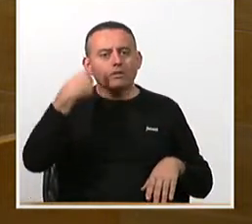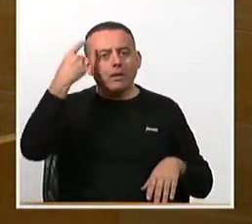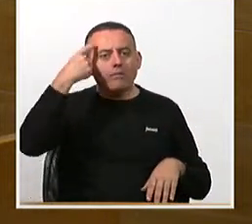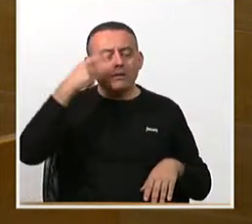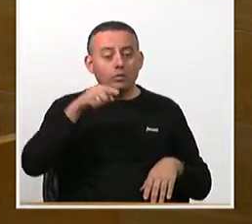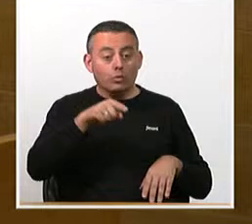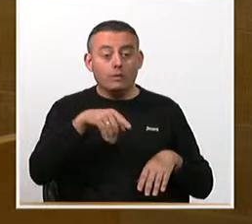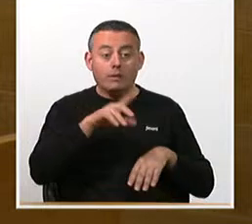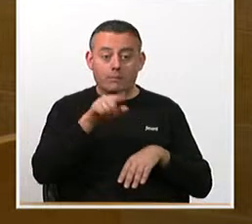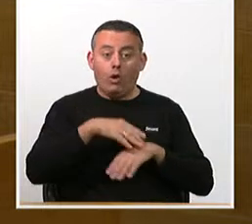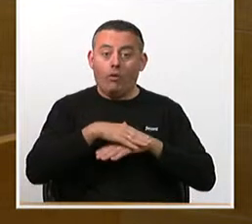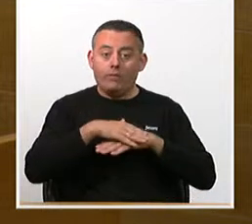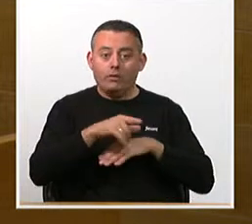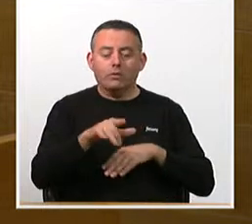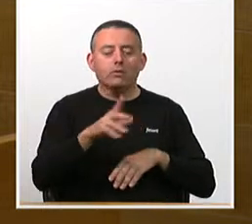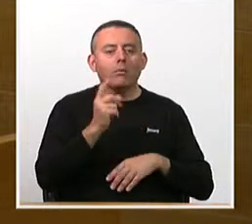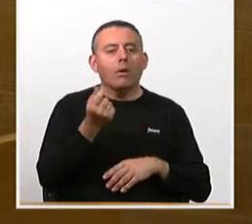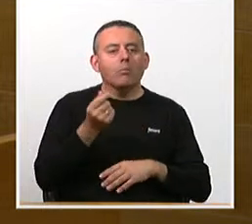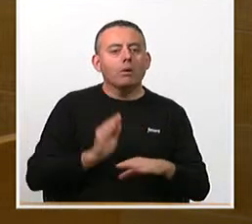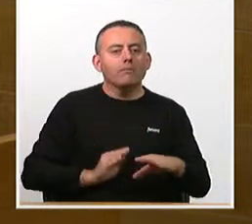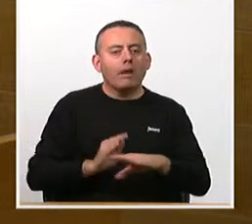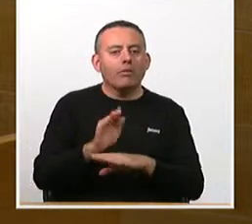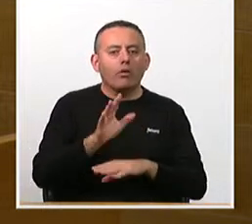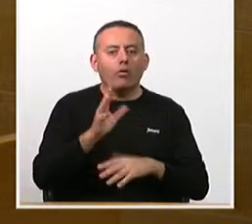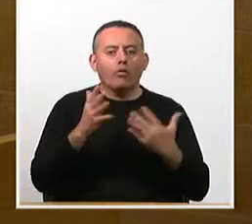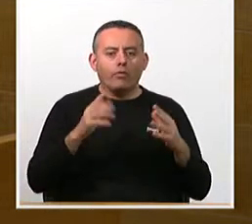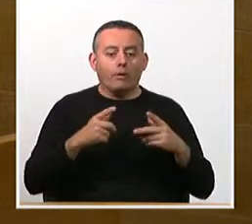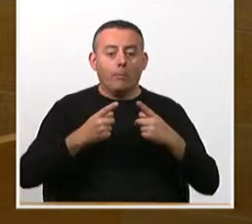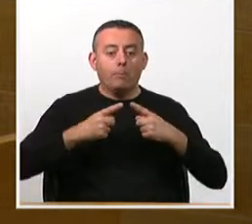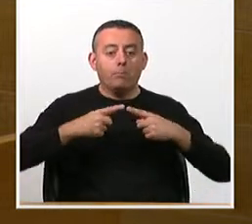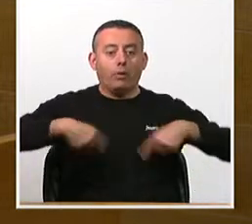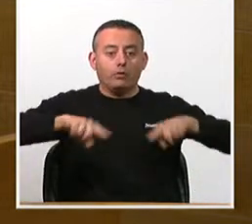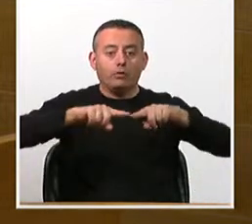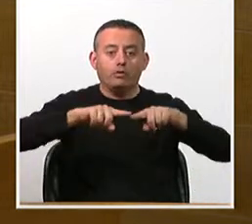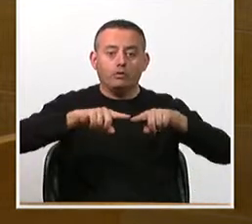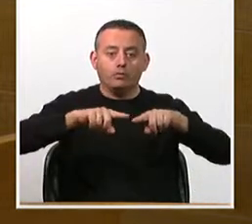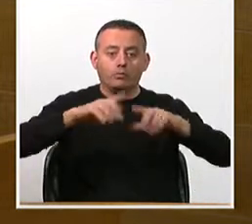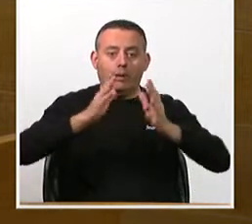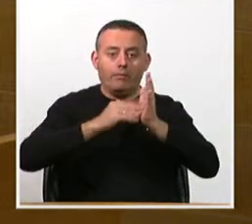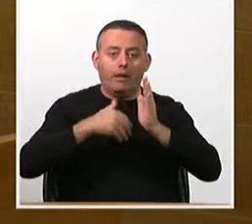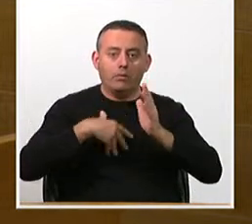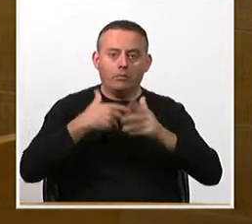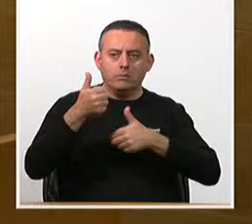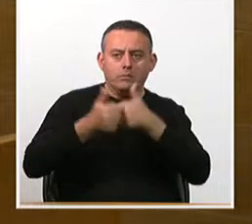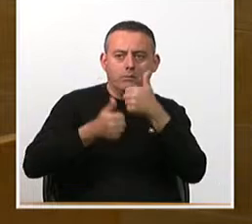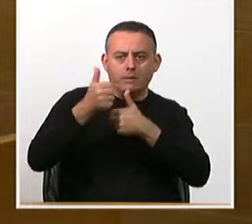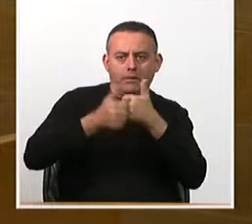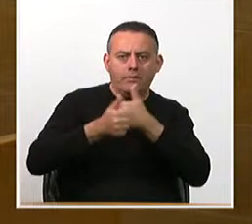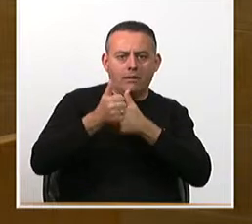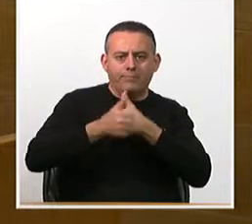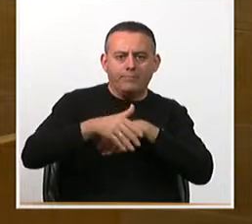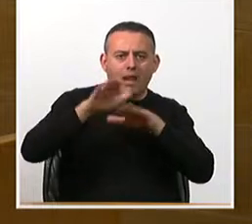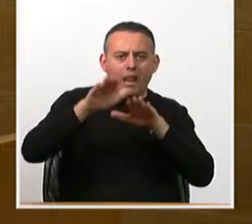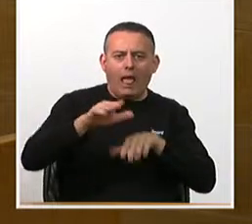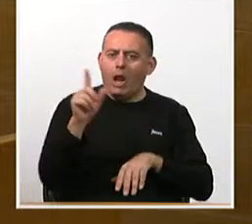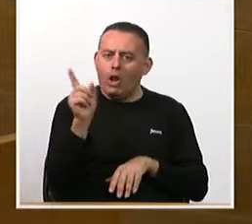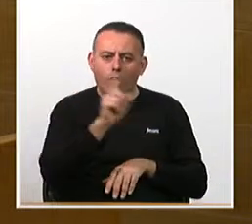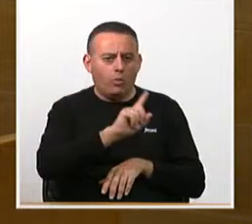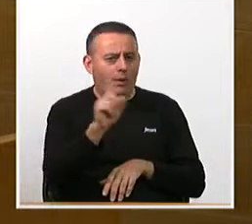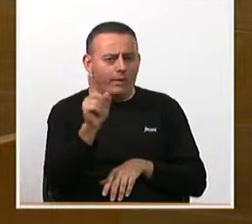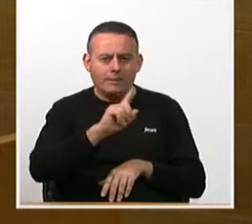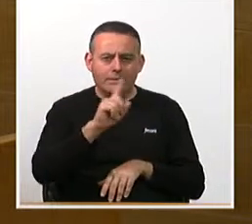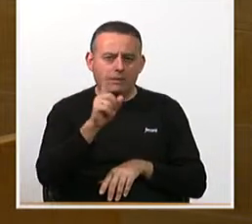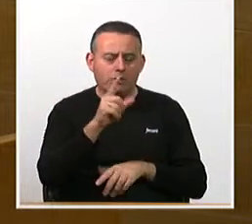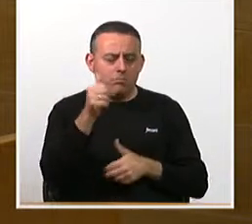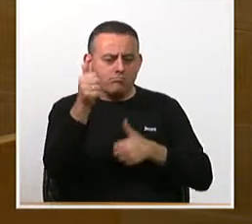que bonifica pors valenci sobre importa que fan competencia desal nostres lurad